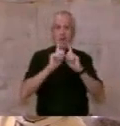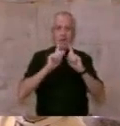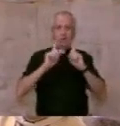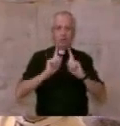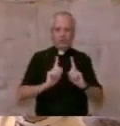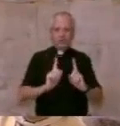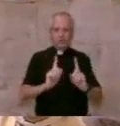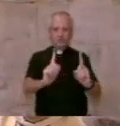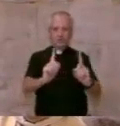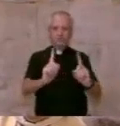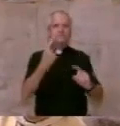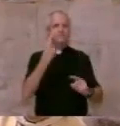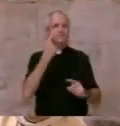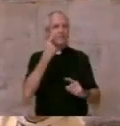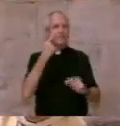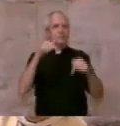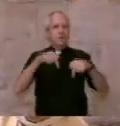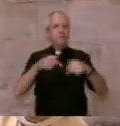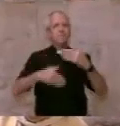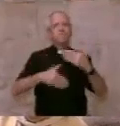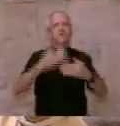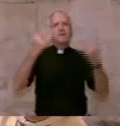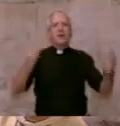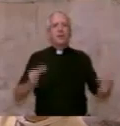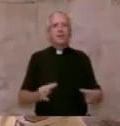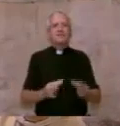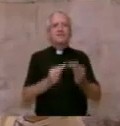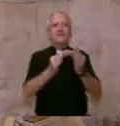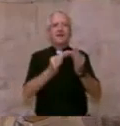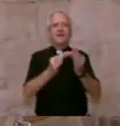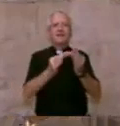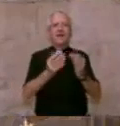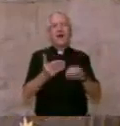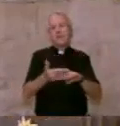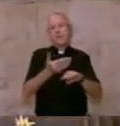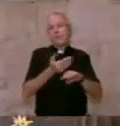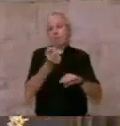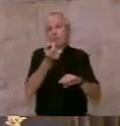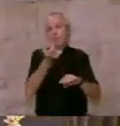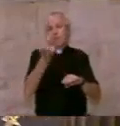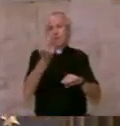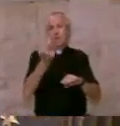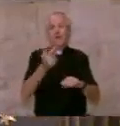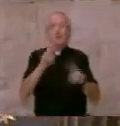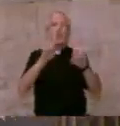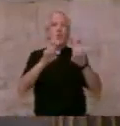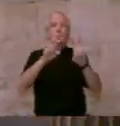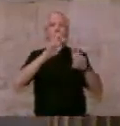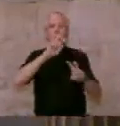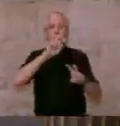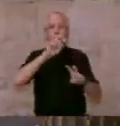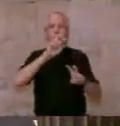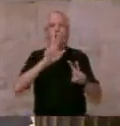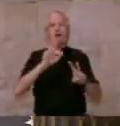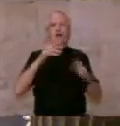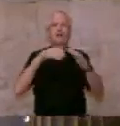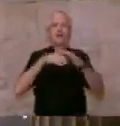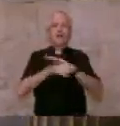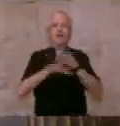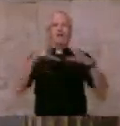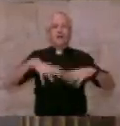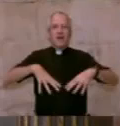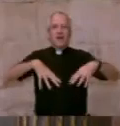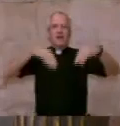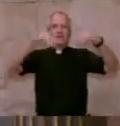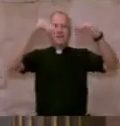estos momentos, comienza la Eucaristía. Previamente, hace unos minutos, el nuevo obispo de Tortosa ha entrado en la